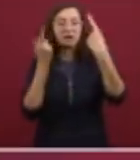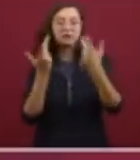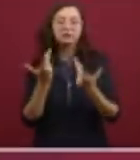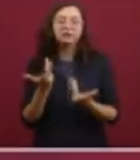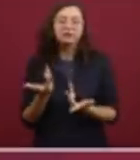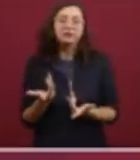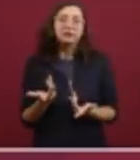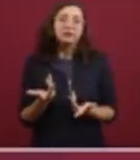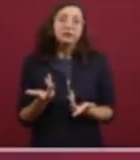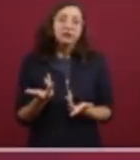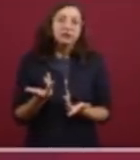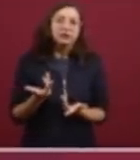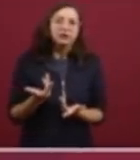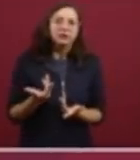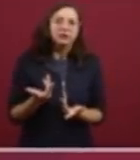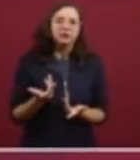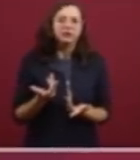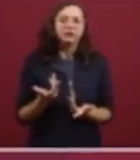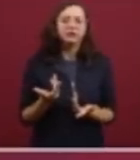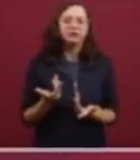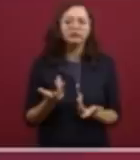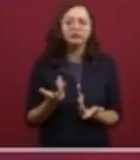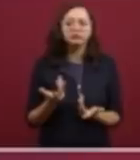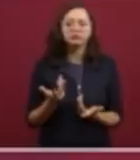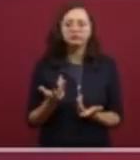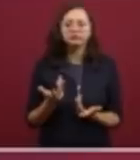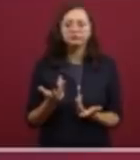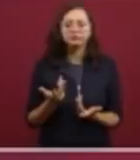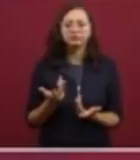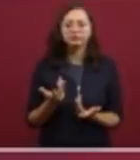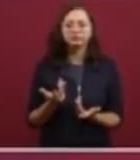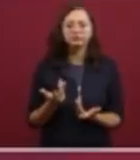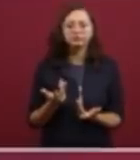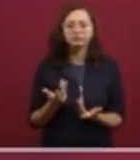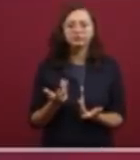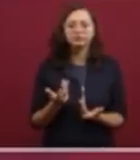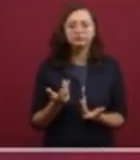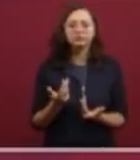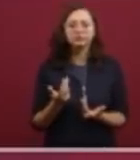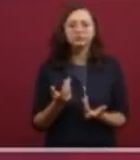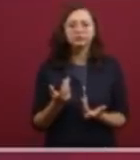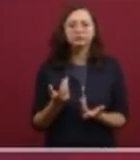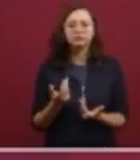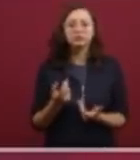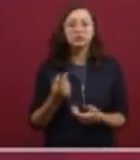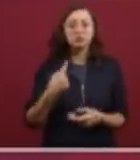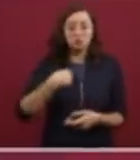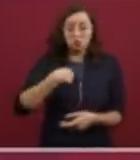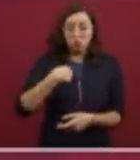Primero, que no hay consigna, como era antes,